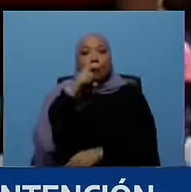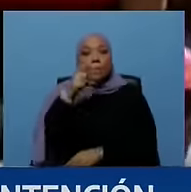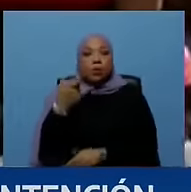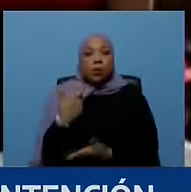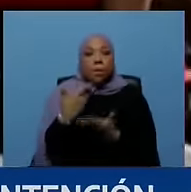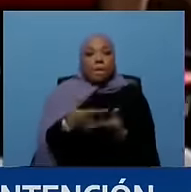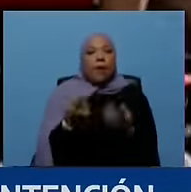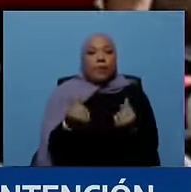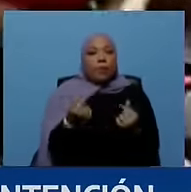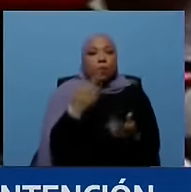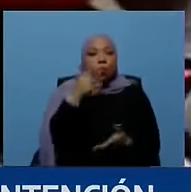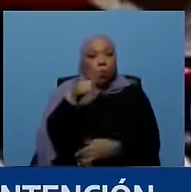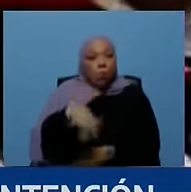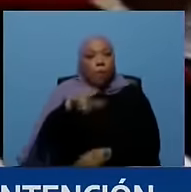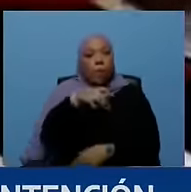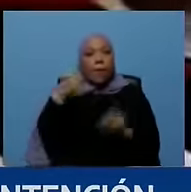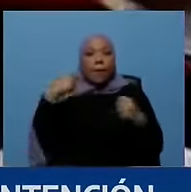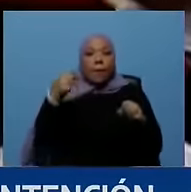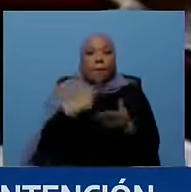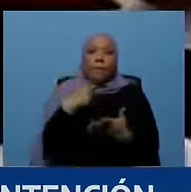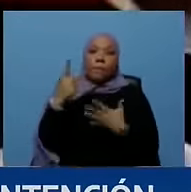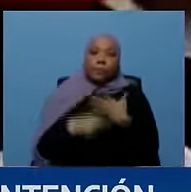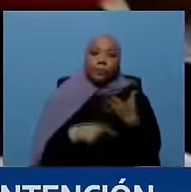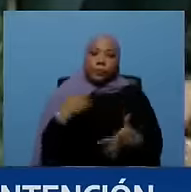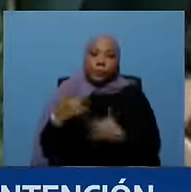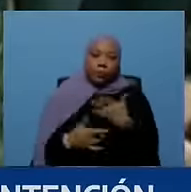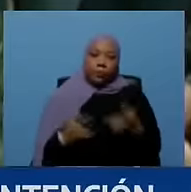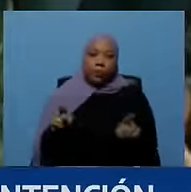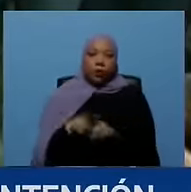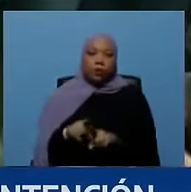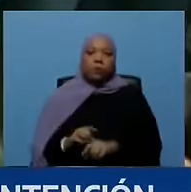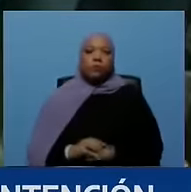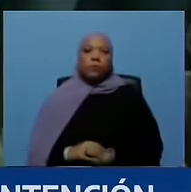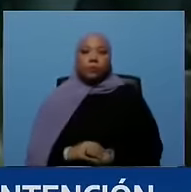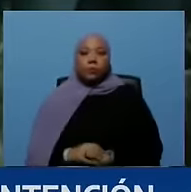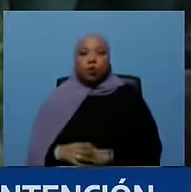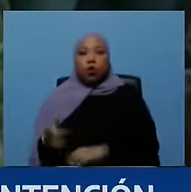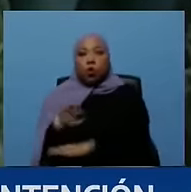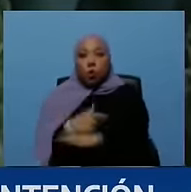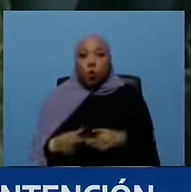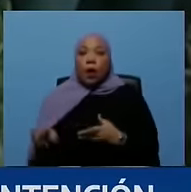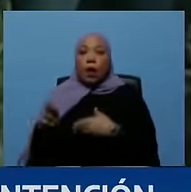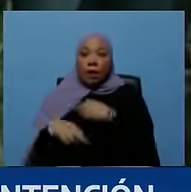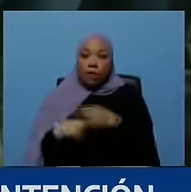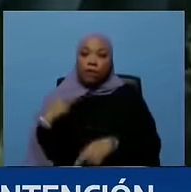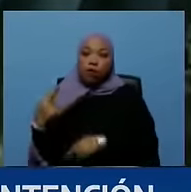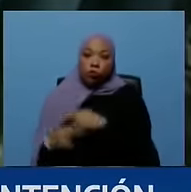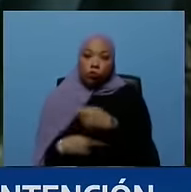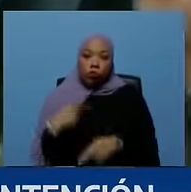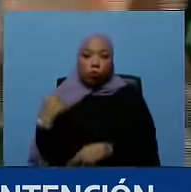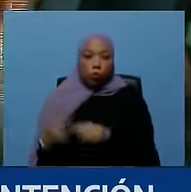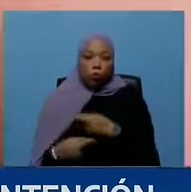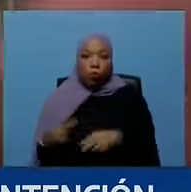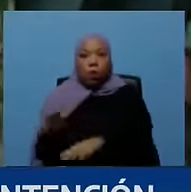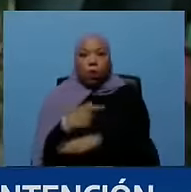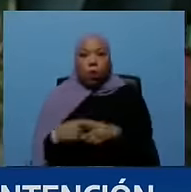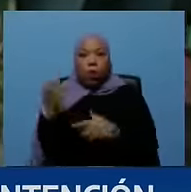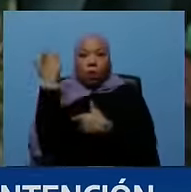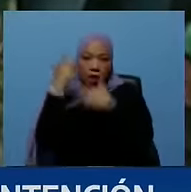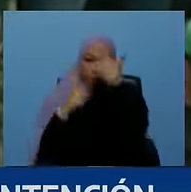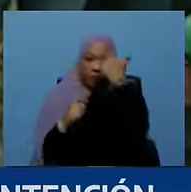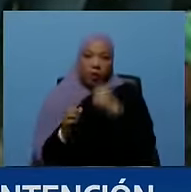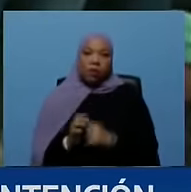los recursos para que el pueblo ejecute los proyectos. El gobierno revolucionario, el gobierno